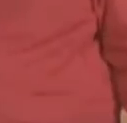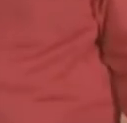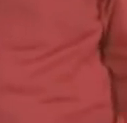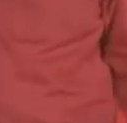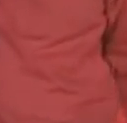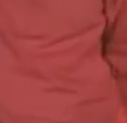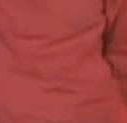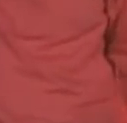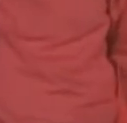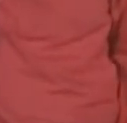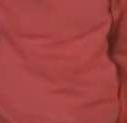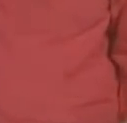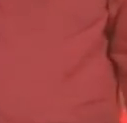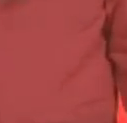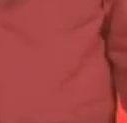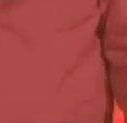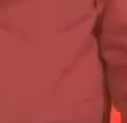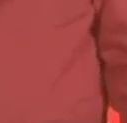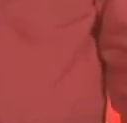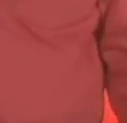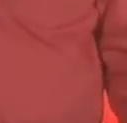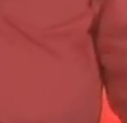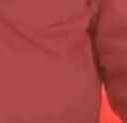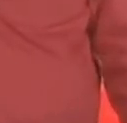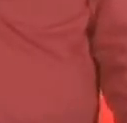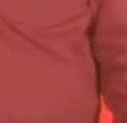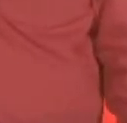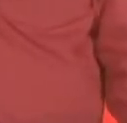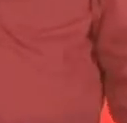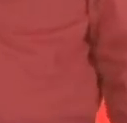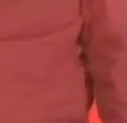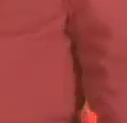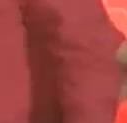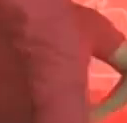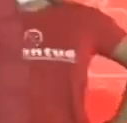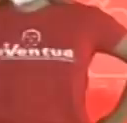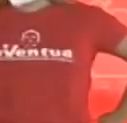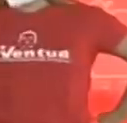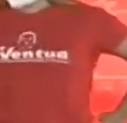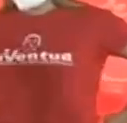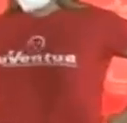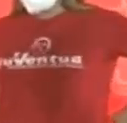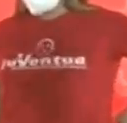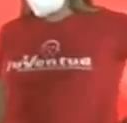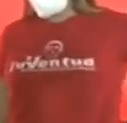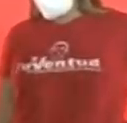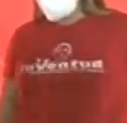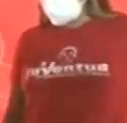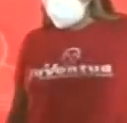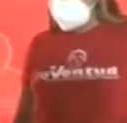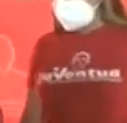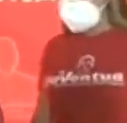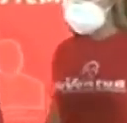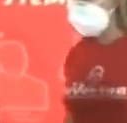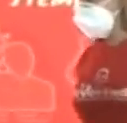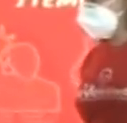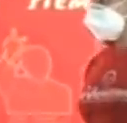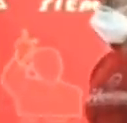cuando te canto, por eso cuando te canto, traigo el olor del mastranto y el colorío de tus